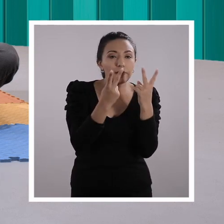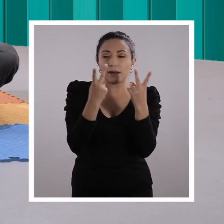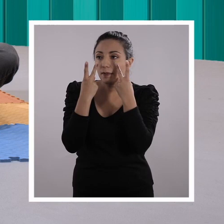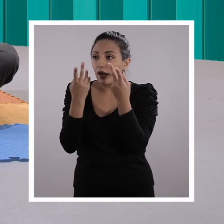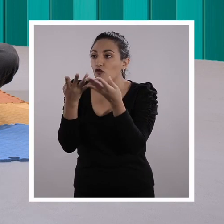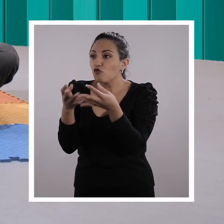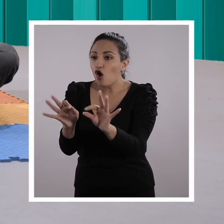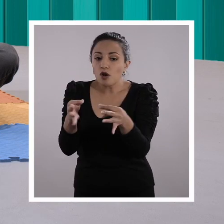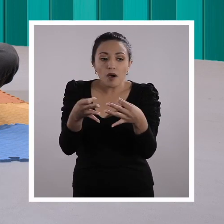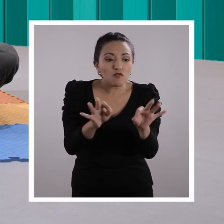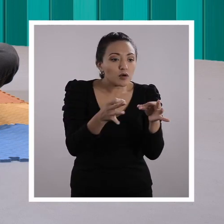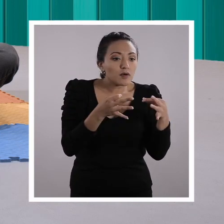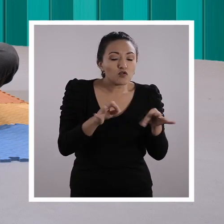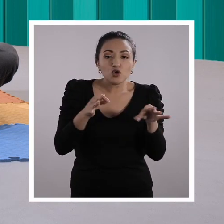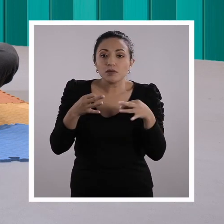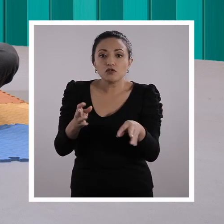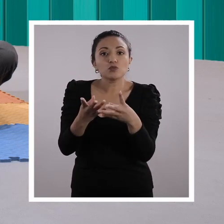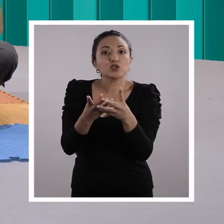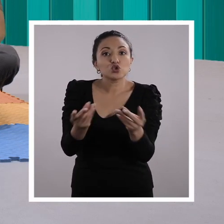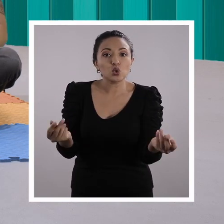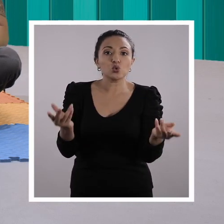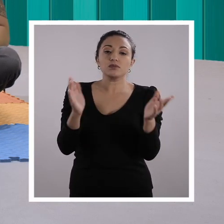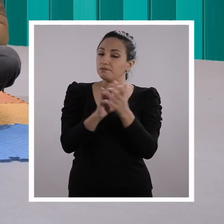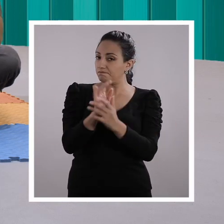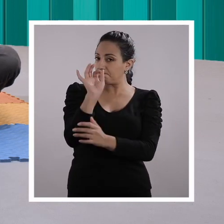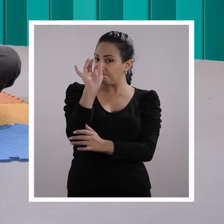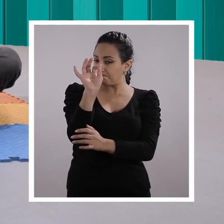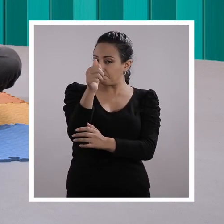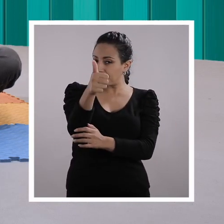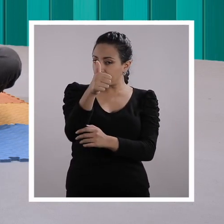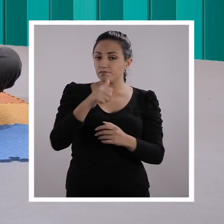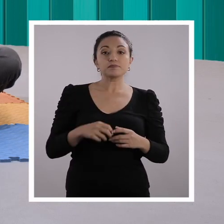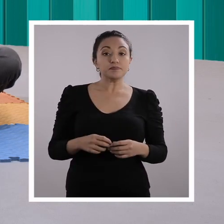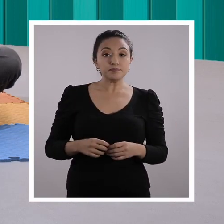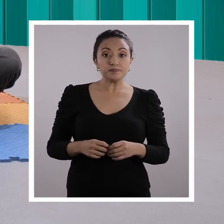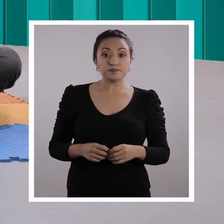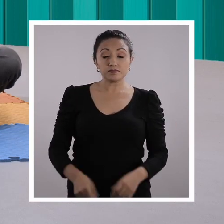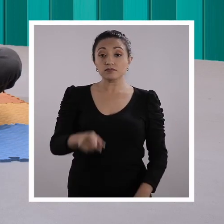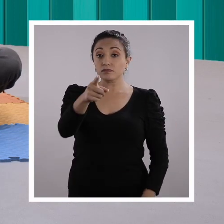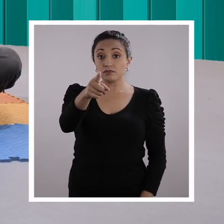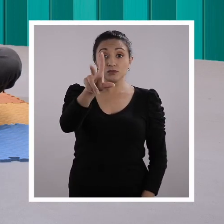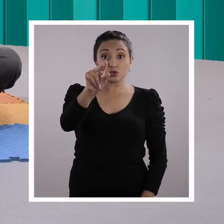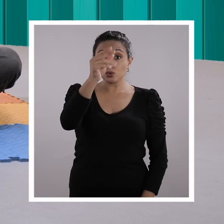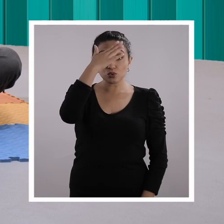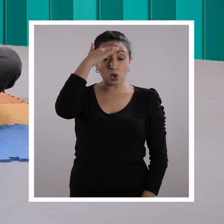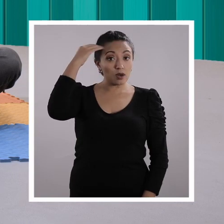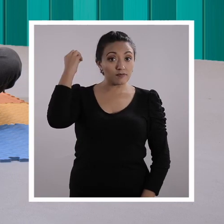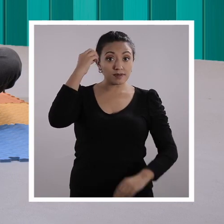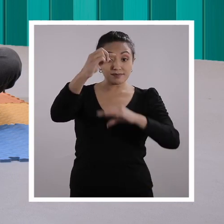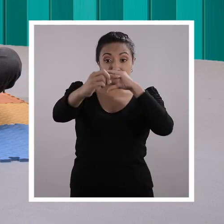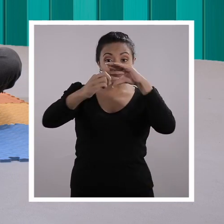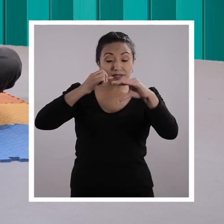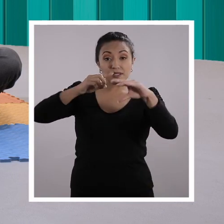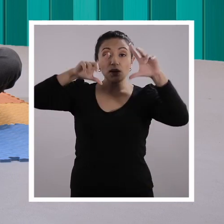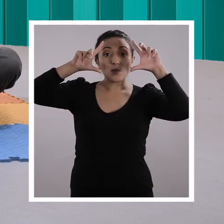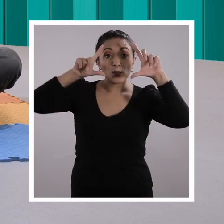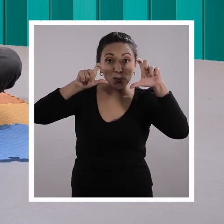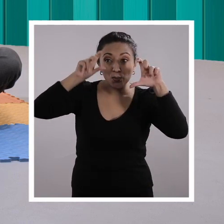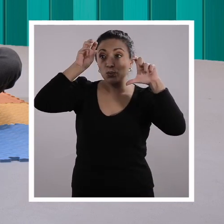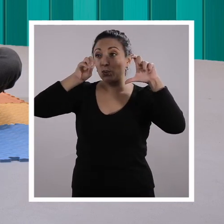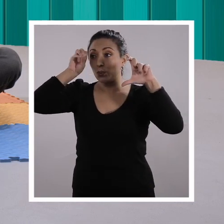conflictos de forma sativa me encanta muy bien y no lo olviden si ustedes quieren enviarnos fotos vídeos saludos